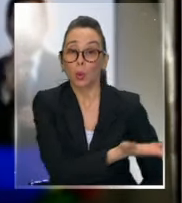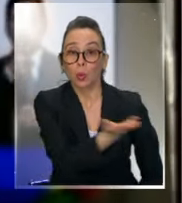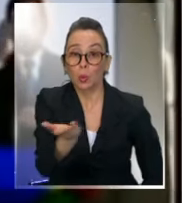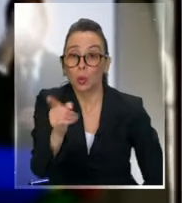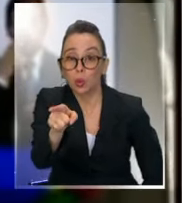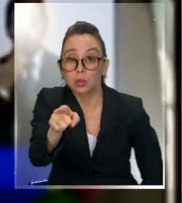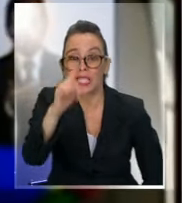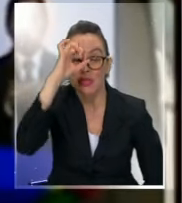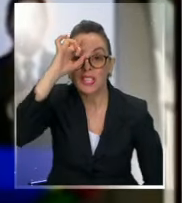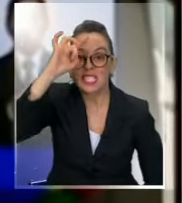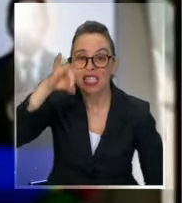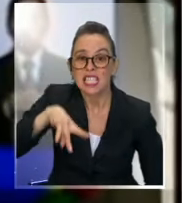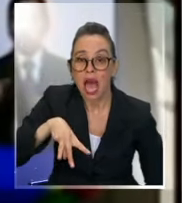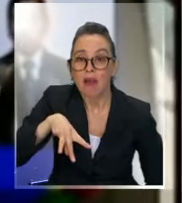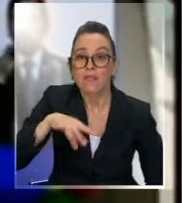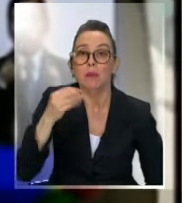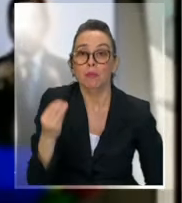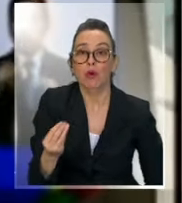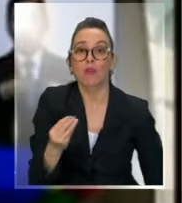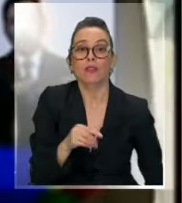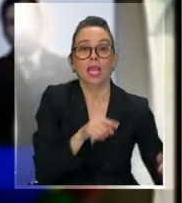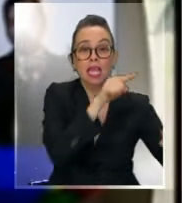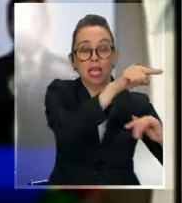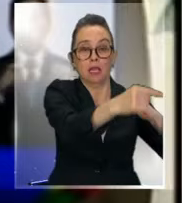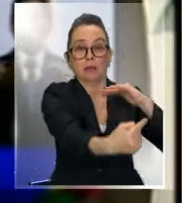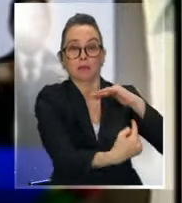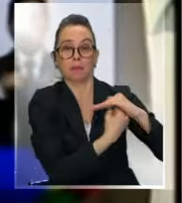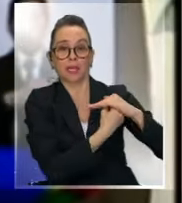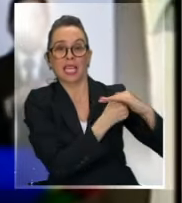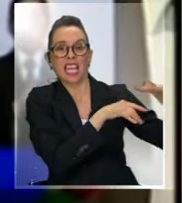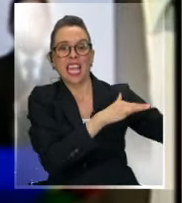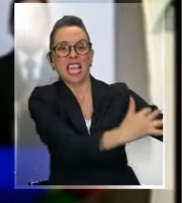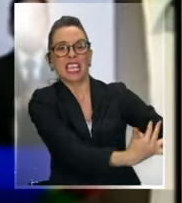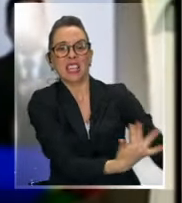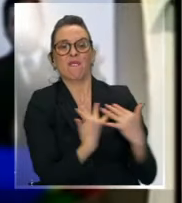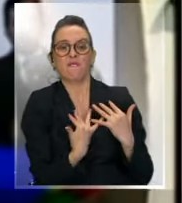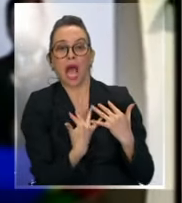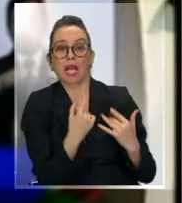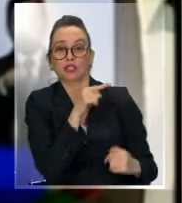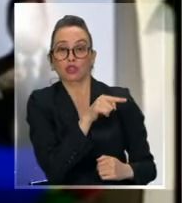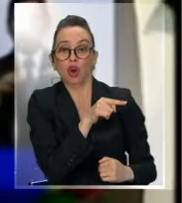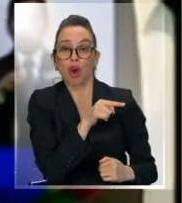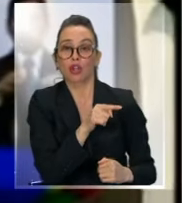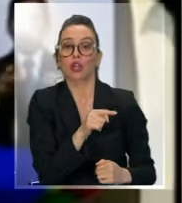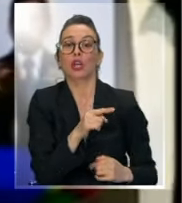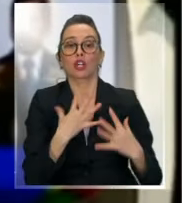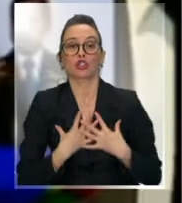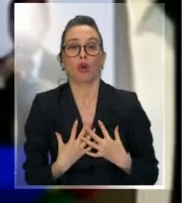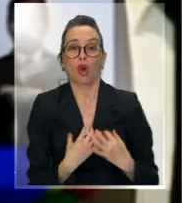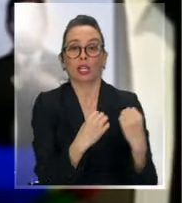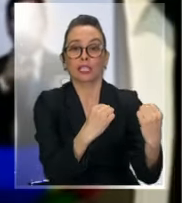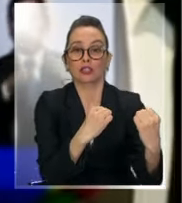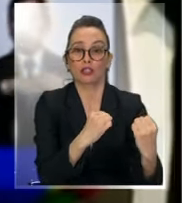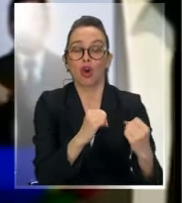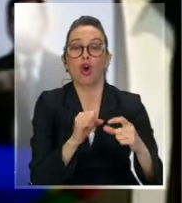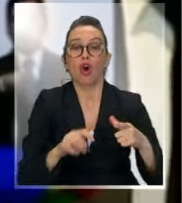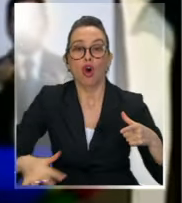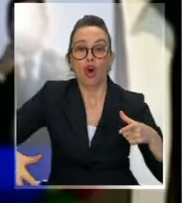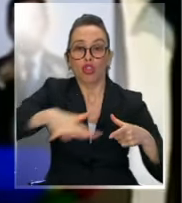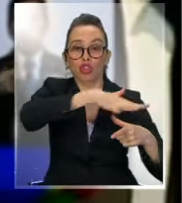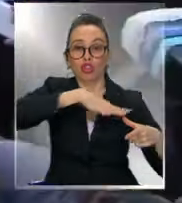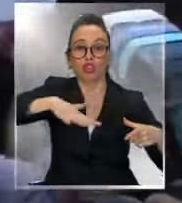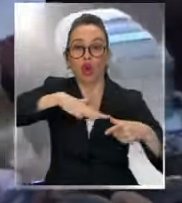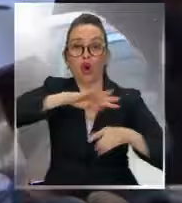bien que una invasión nos arrebató todo el territorio del